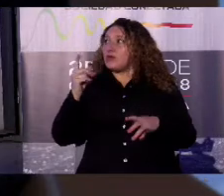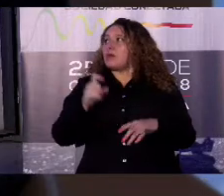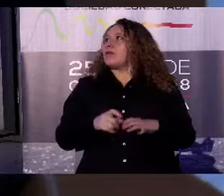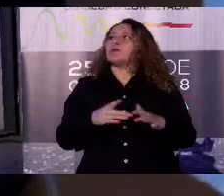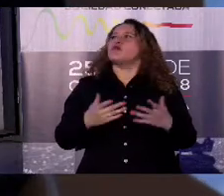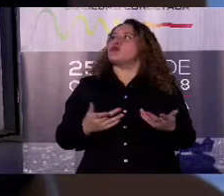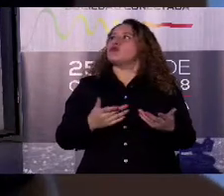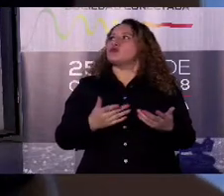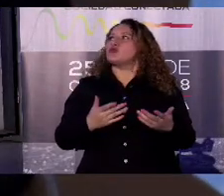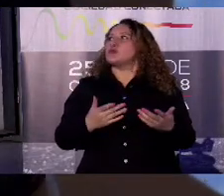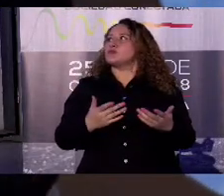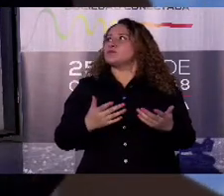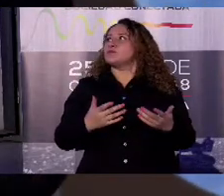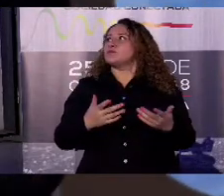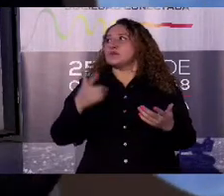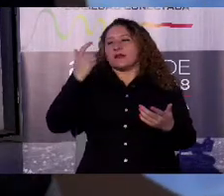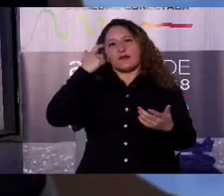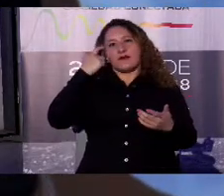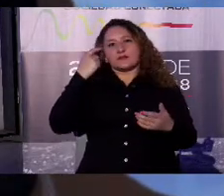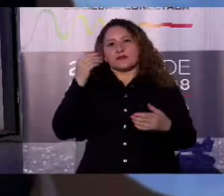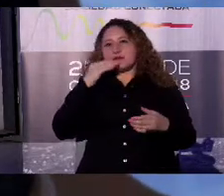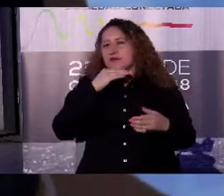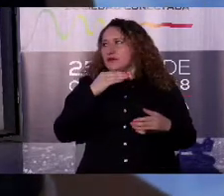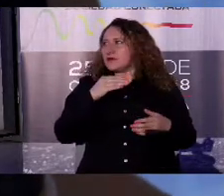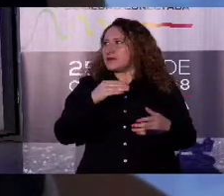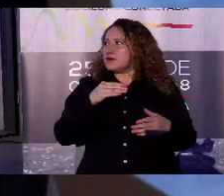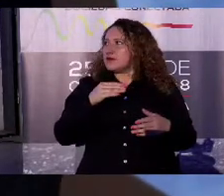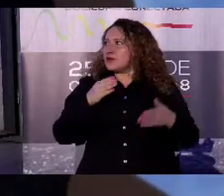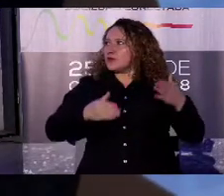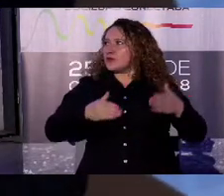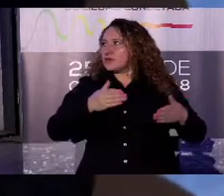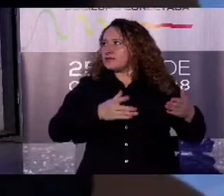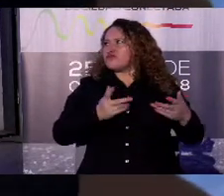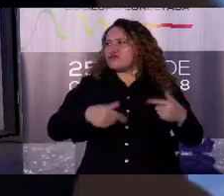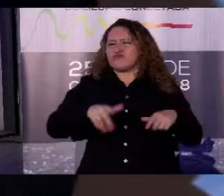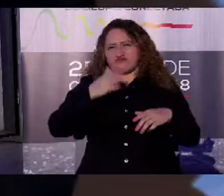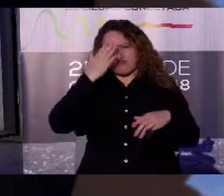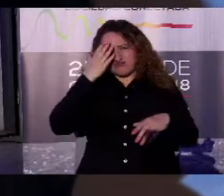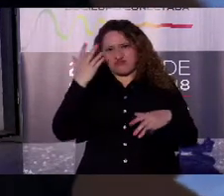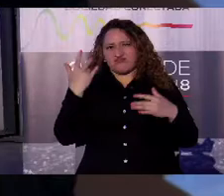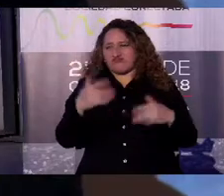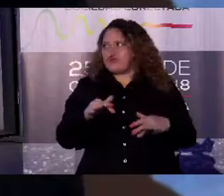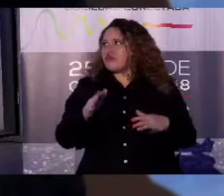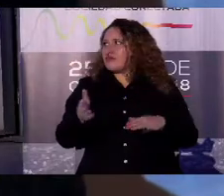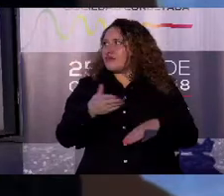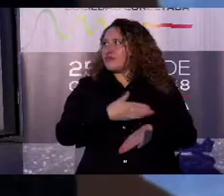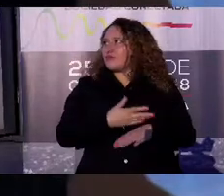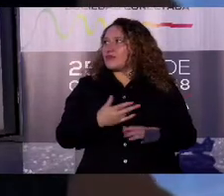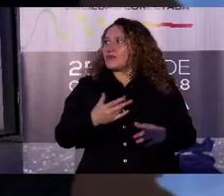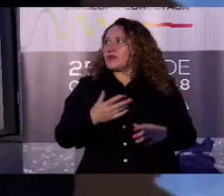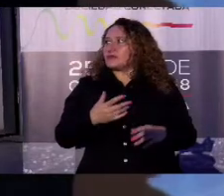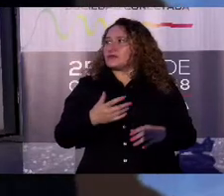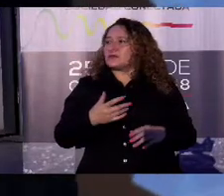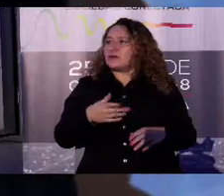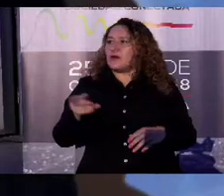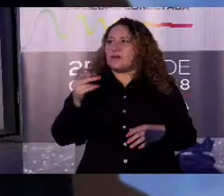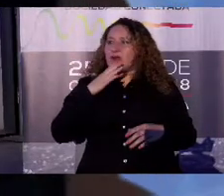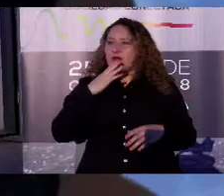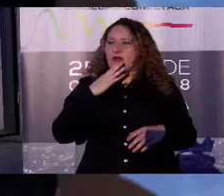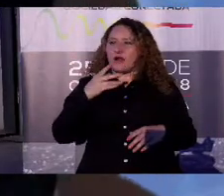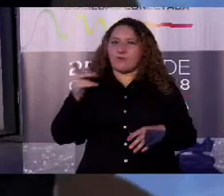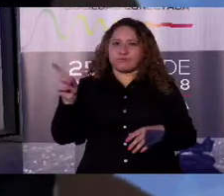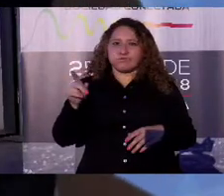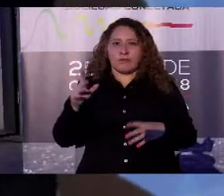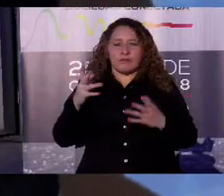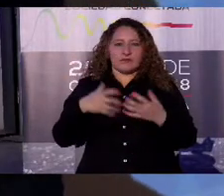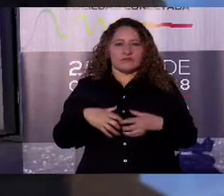de inteligencia artificial. Inteligencia artificial, bueno, ya se ha democratizado, lo platicó aquí nuestro moderador,